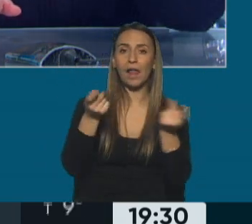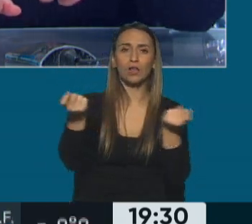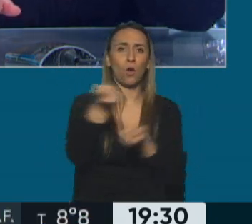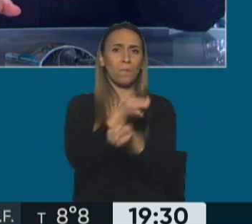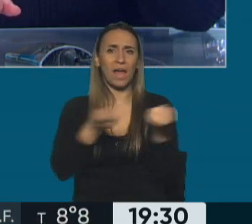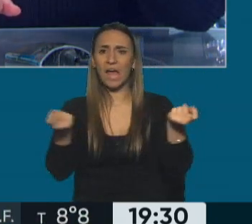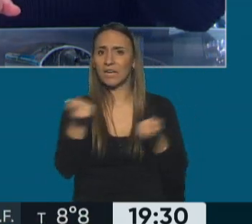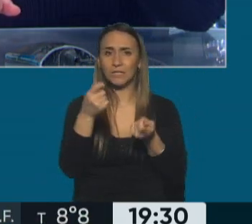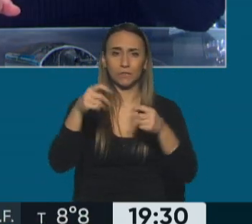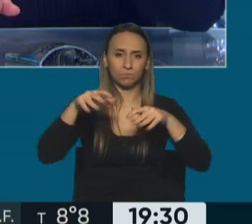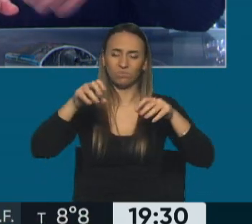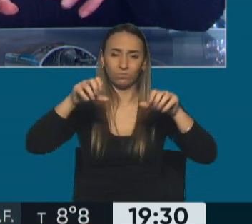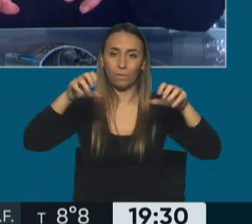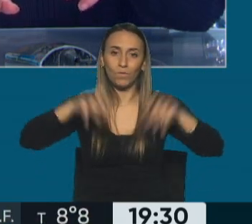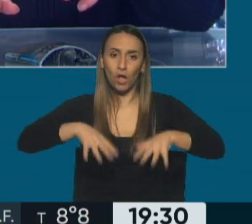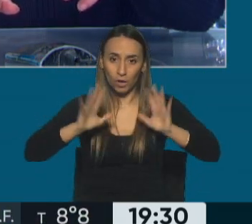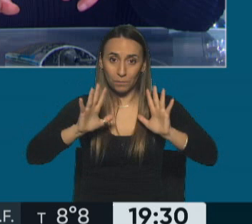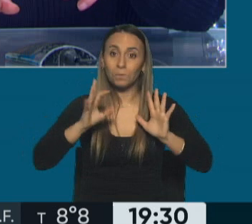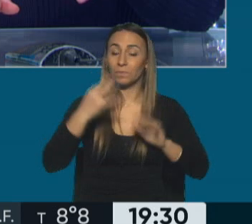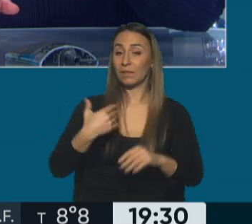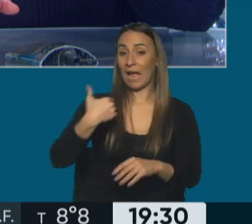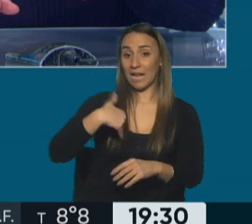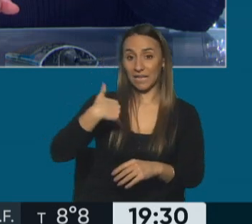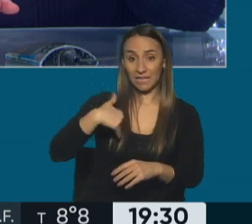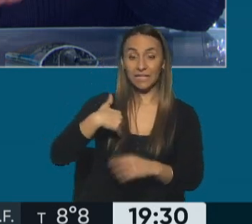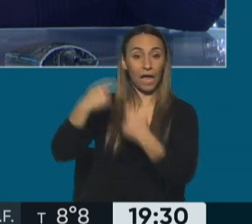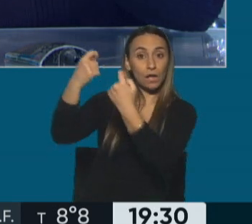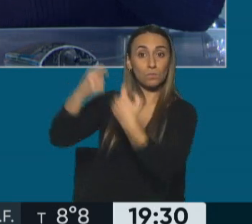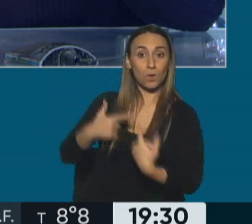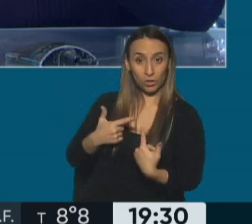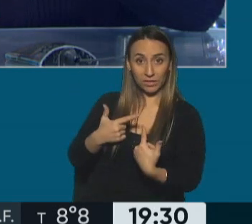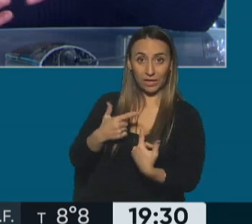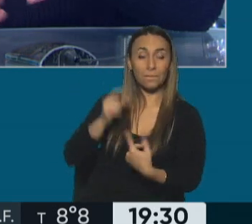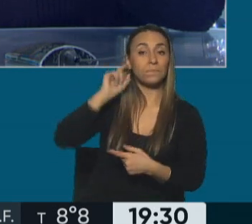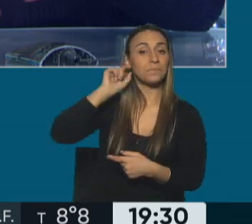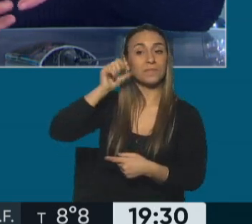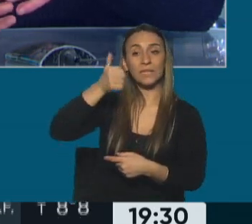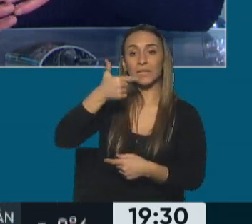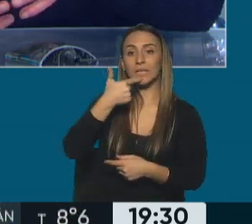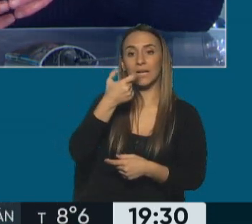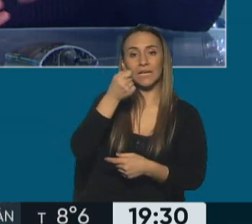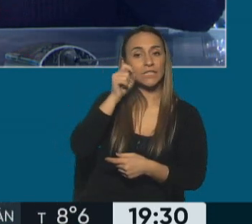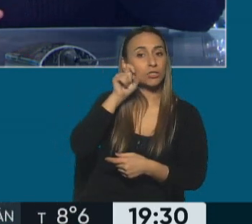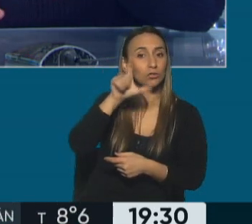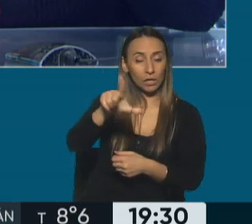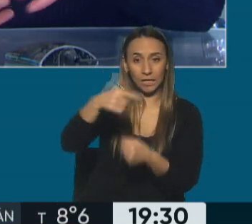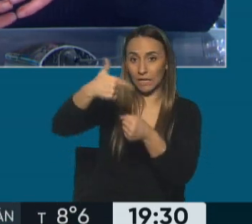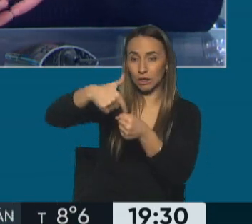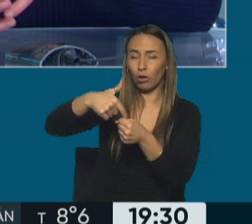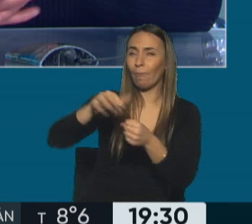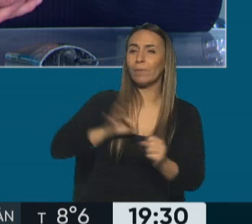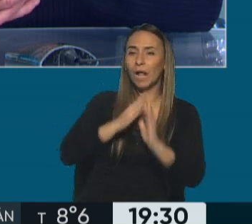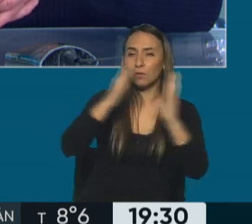bien Argentina es importadora de gasoil, generalmente el consumo anual de gasoil es